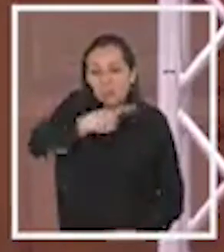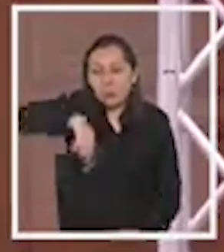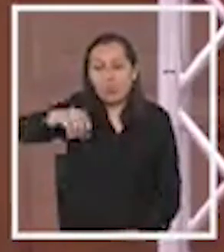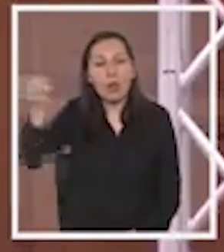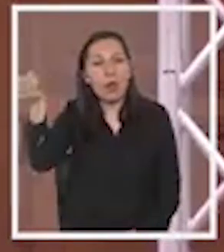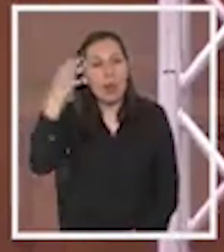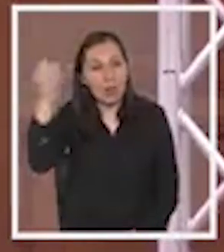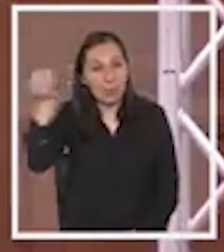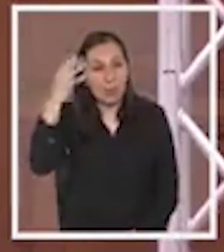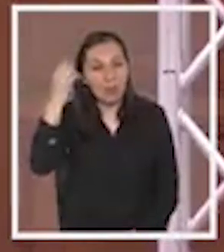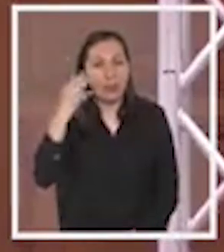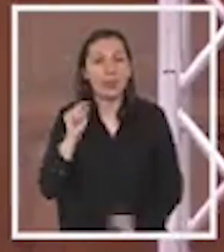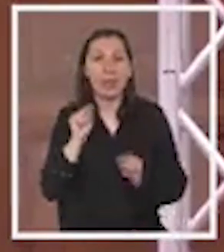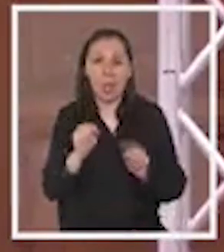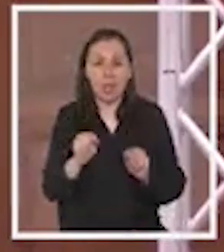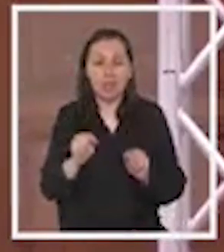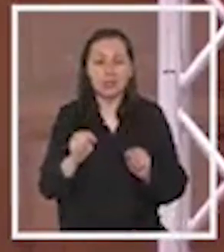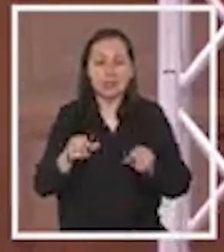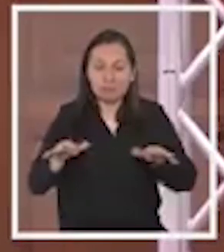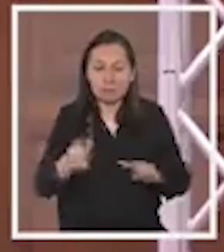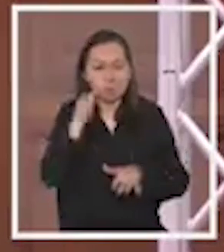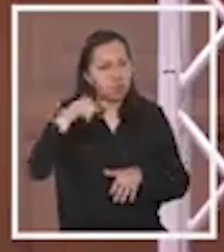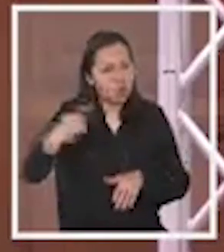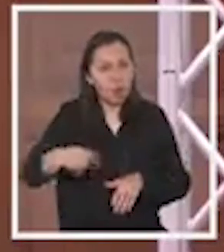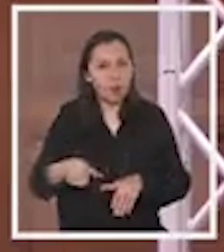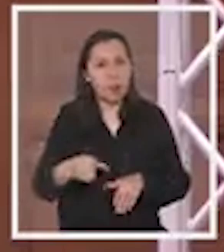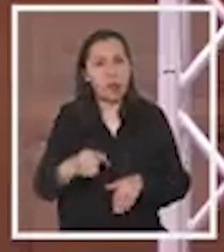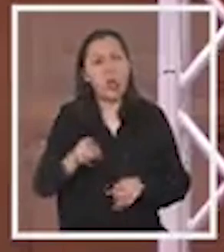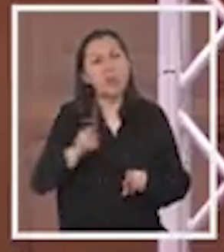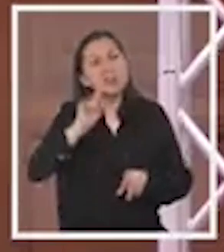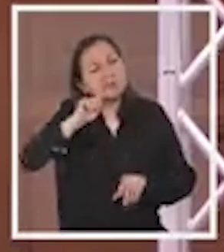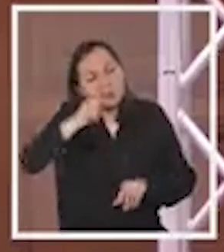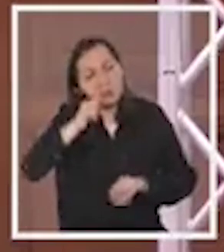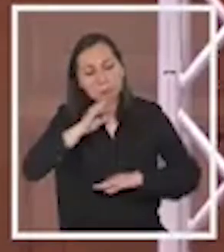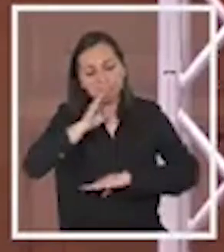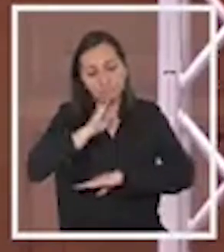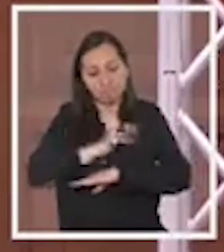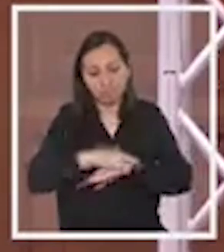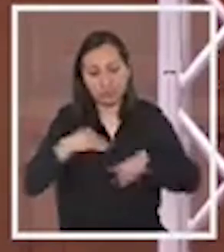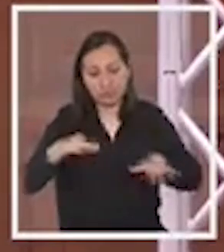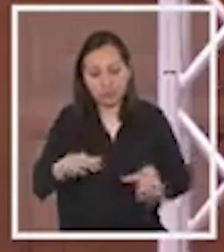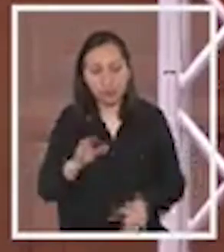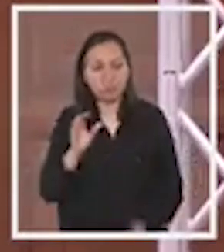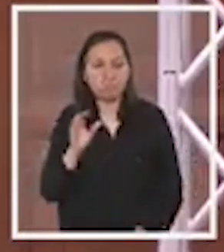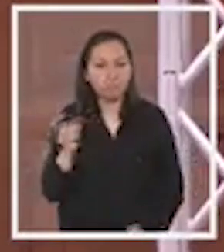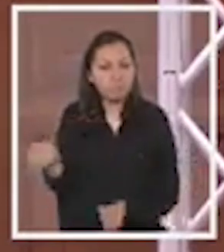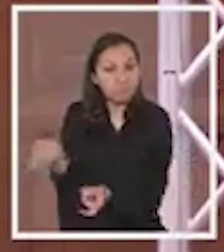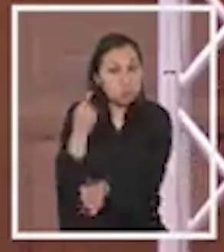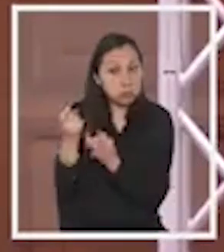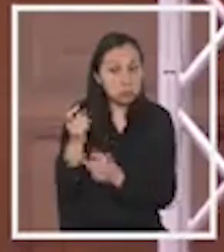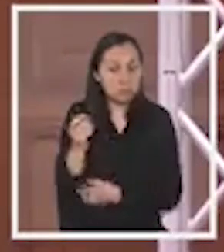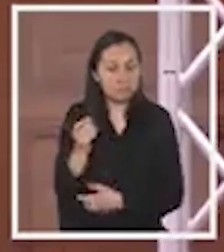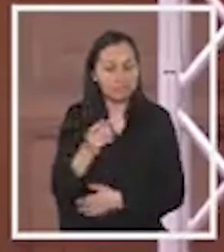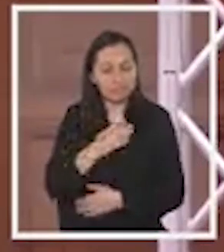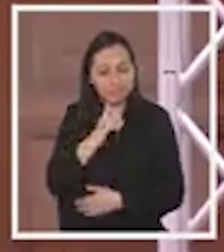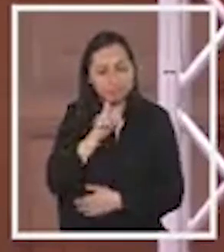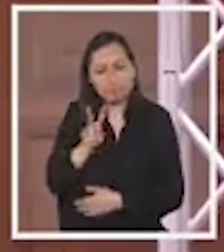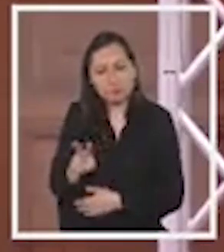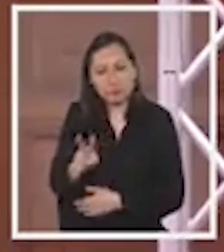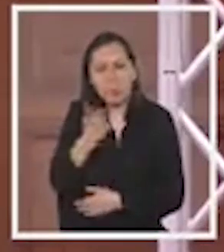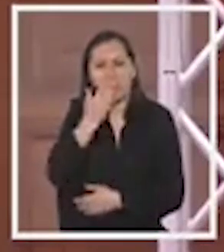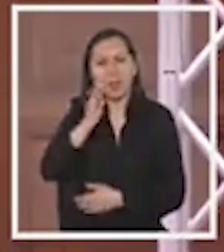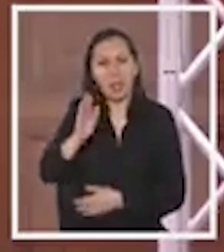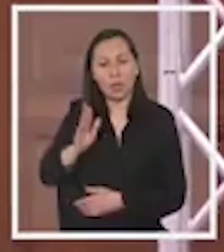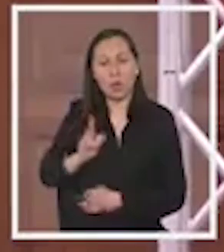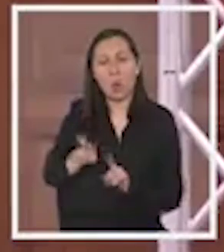aprendamos, y este es un ejercicio de todos los días y es un ejercicio de humildad, de escuchar las críticas desde la mejor